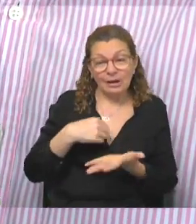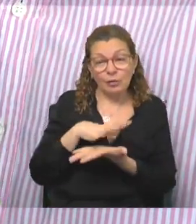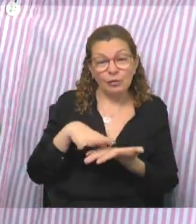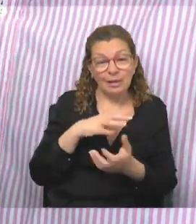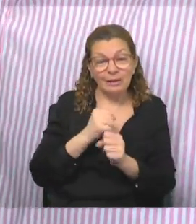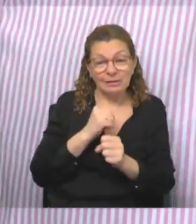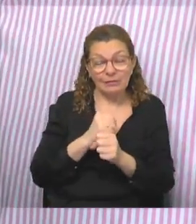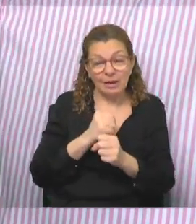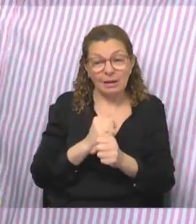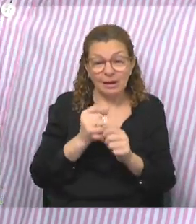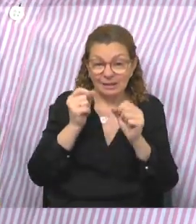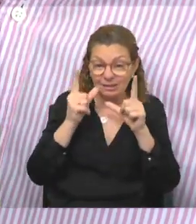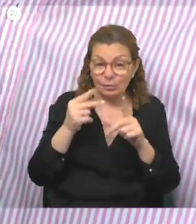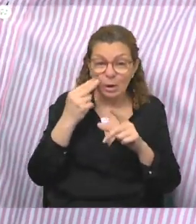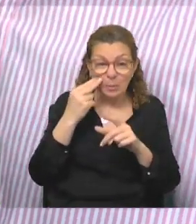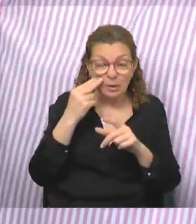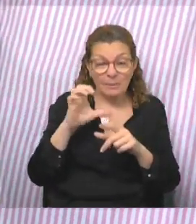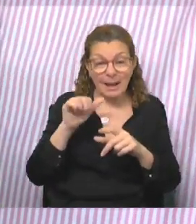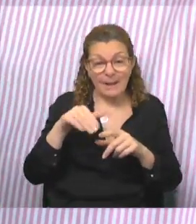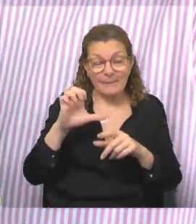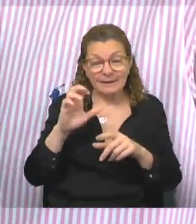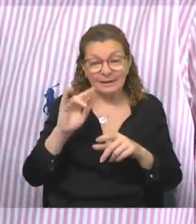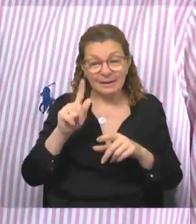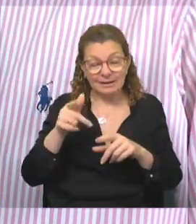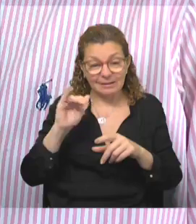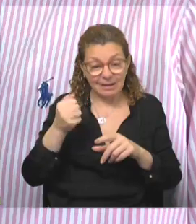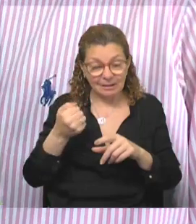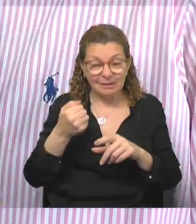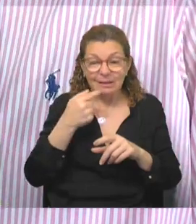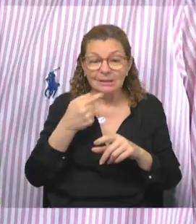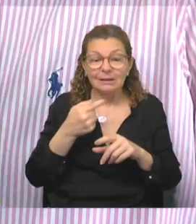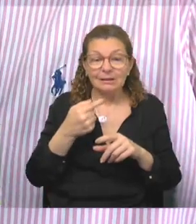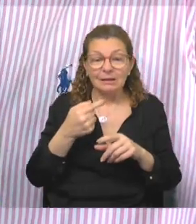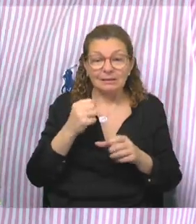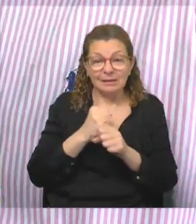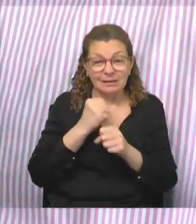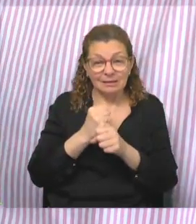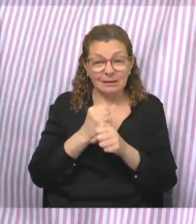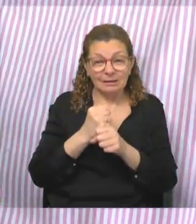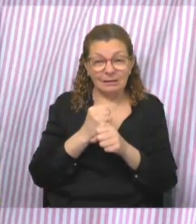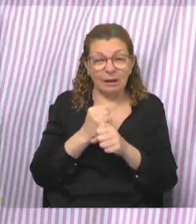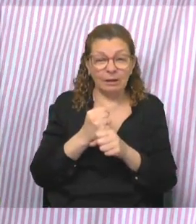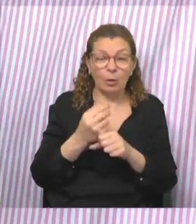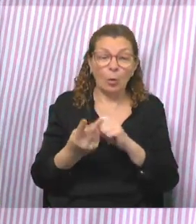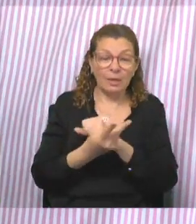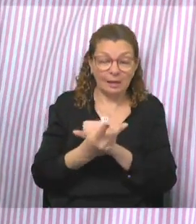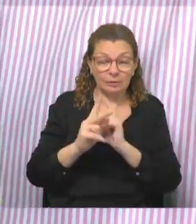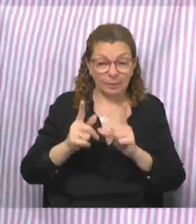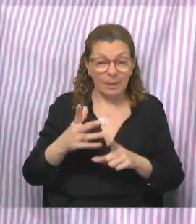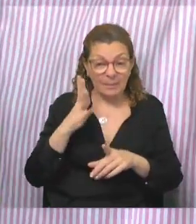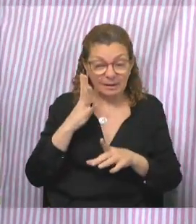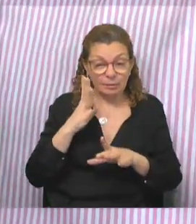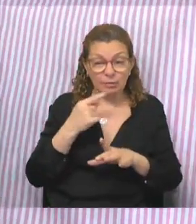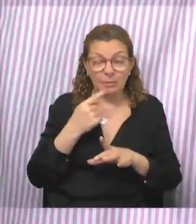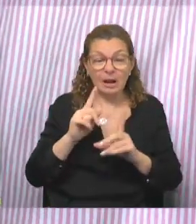en en atención a la emergencia pero también en en en gestión integral de riesgo en prevención bueno ustedes están